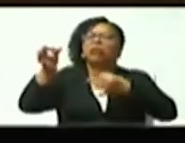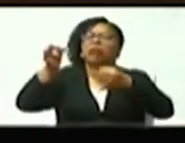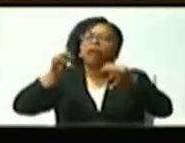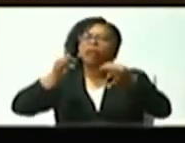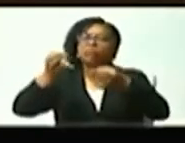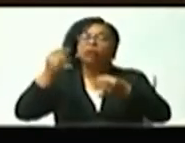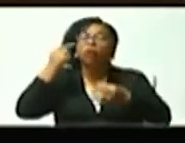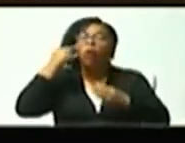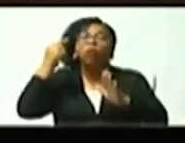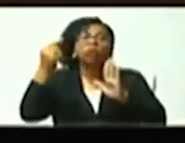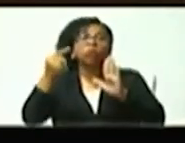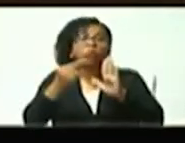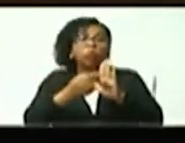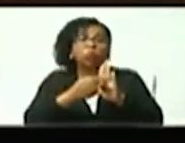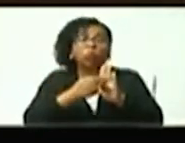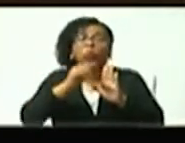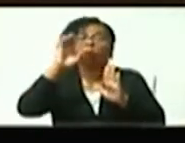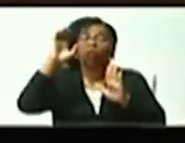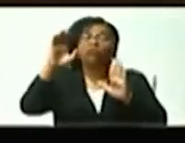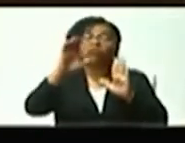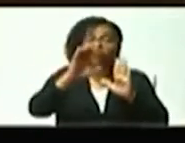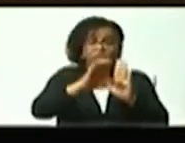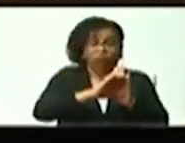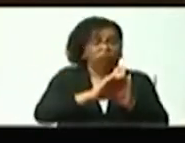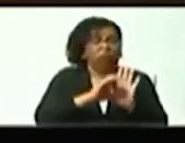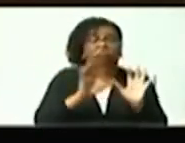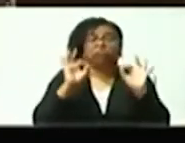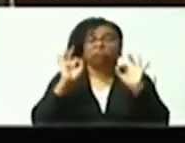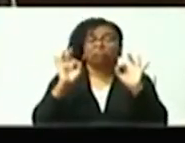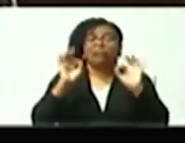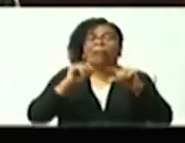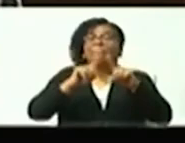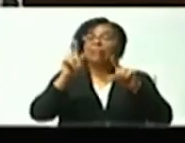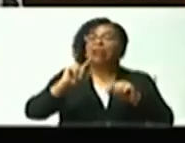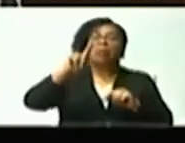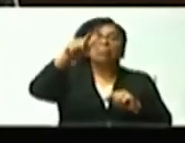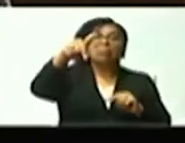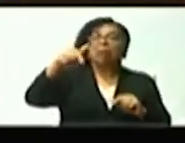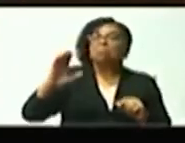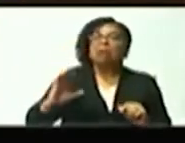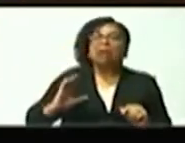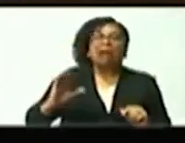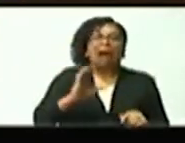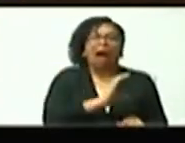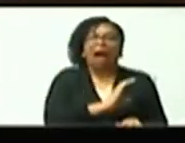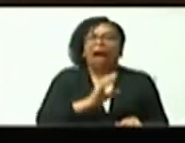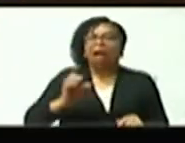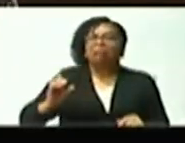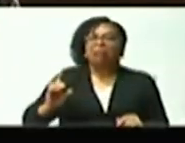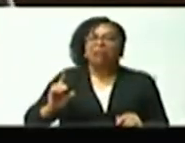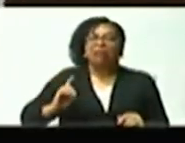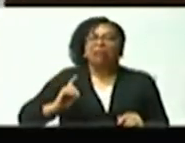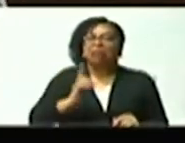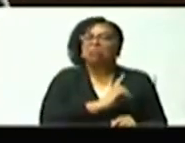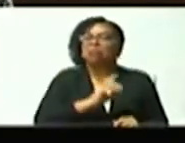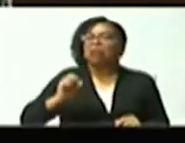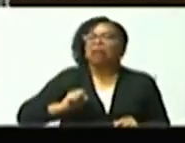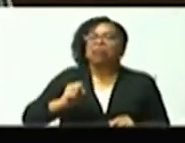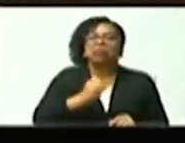se entera de qué pasó con eso, de si se hizo, si no se hizo, y si se ejecutó, no se